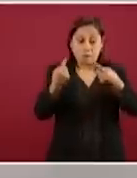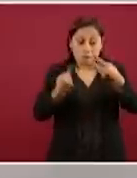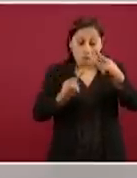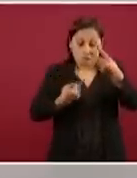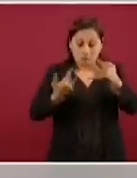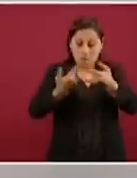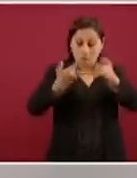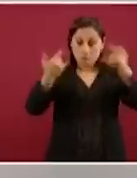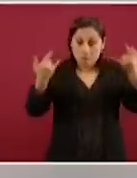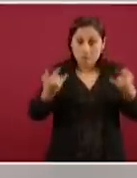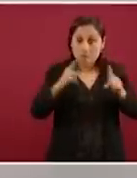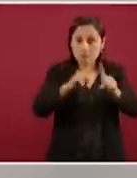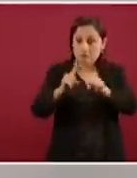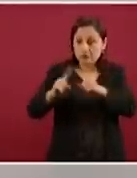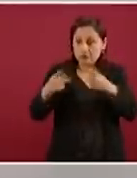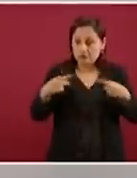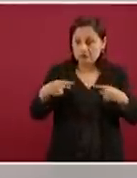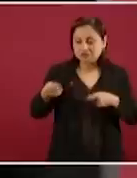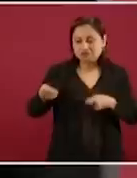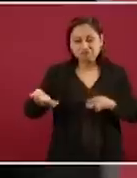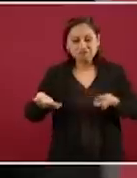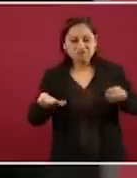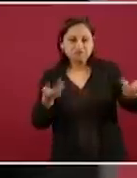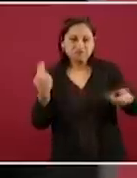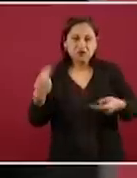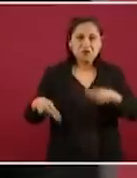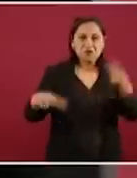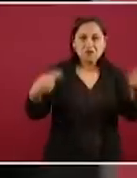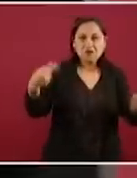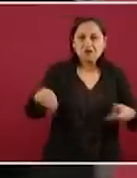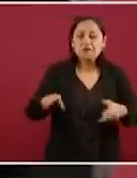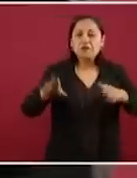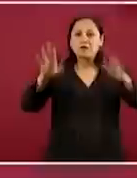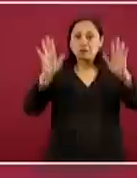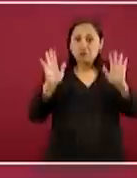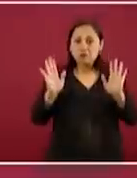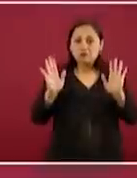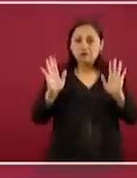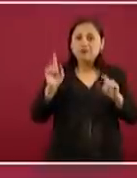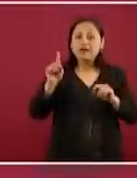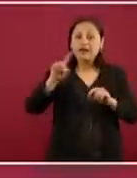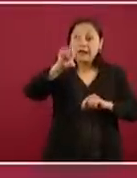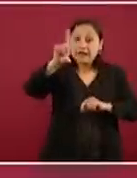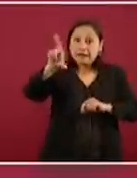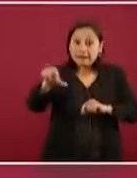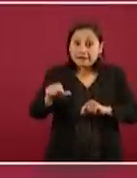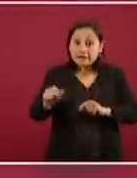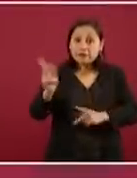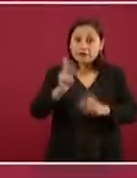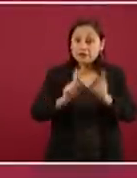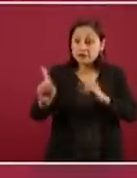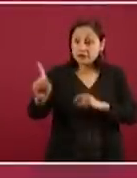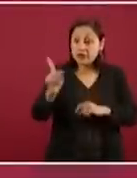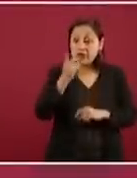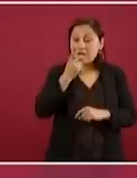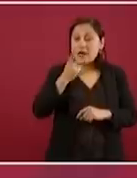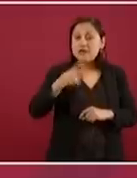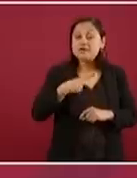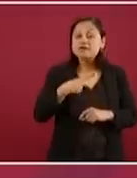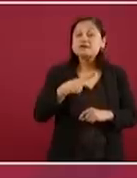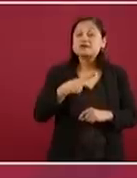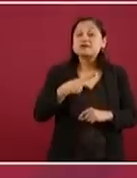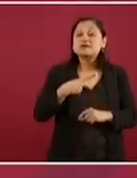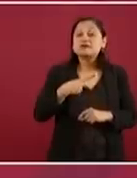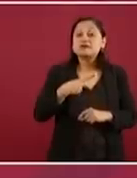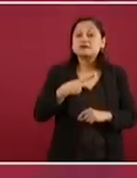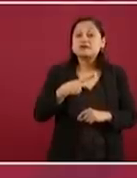Sí. Pues ahora me decía de que ya la gente y los transportistas decían, no te